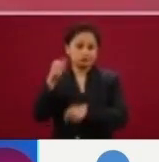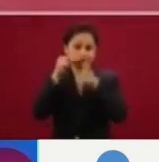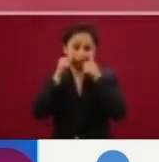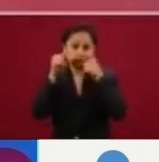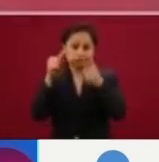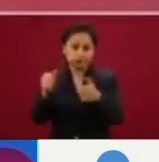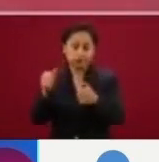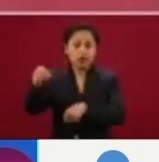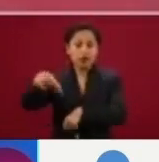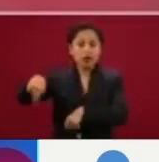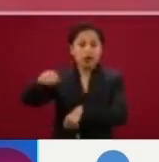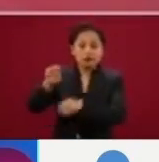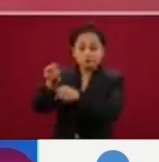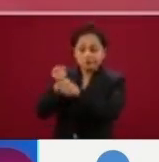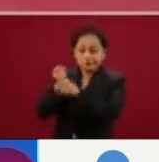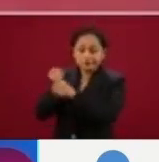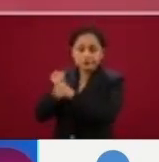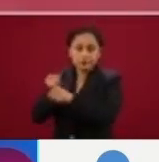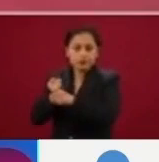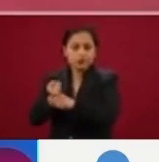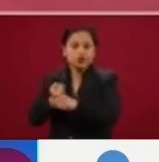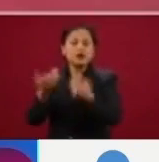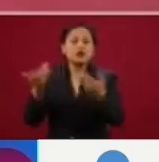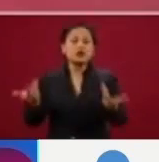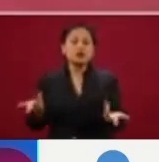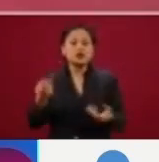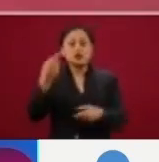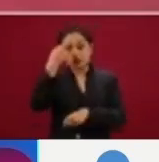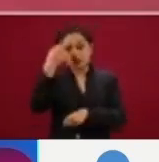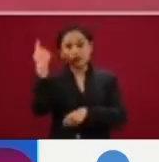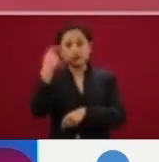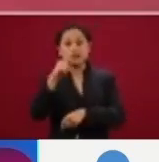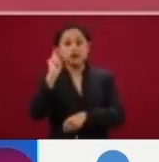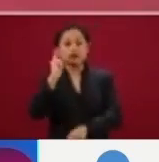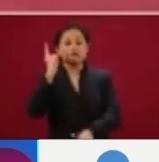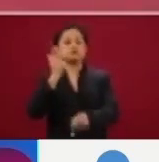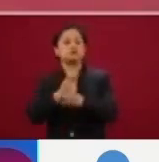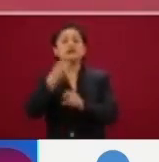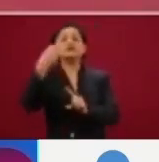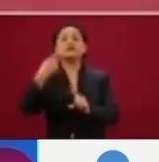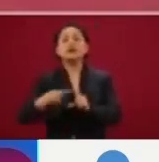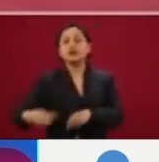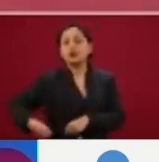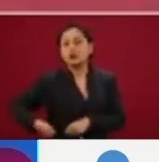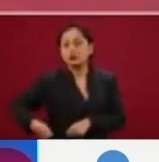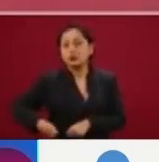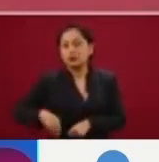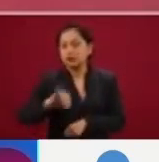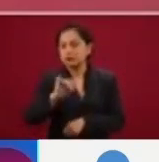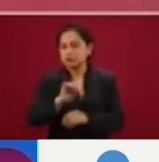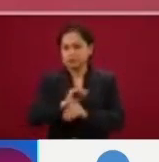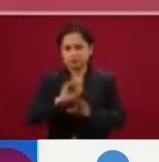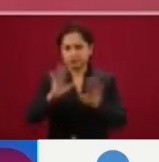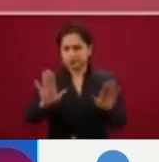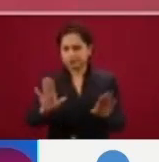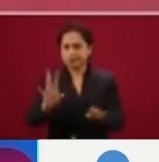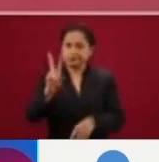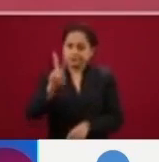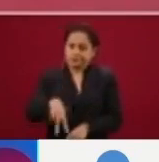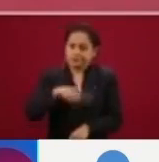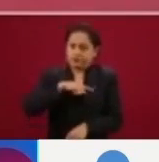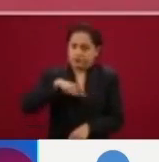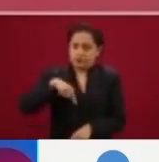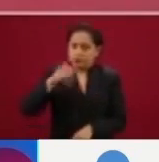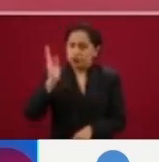ellos haciendo las investigaciones para detener a los responsables. Es un hecho, desde luego, reprobable,